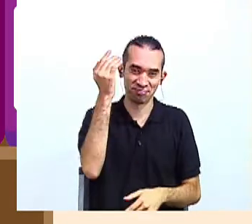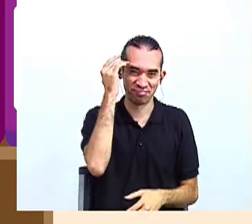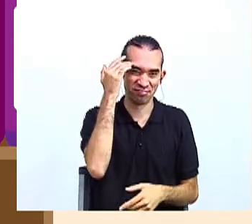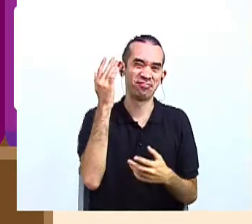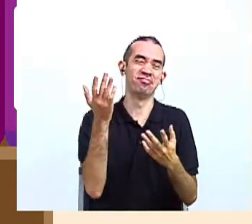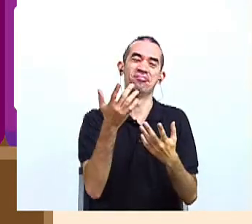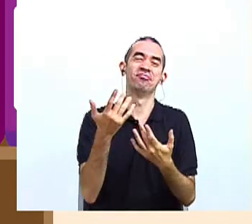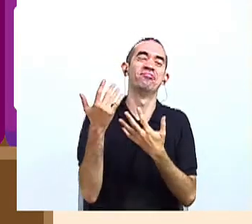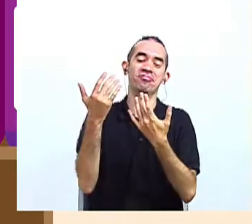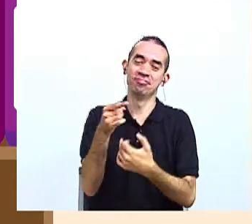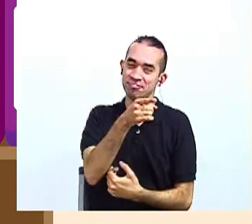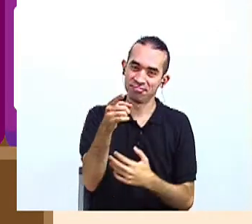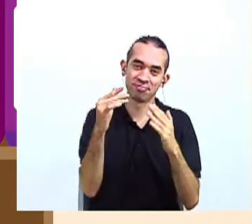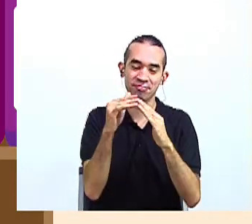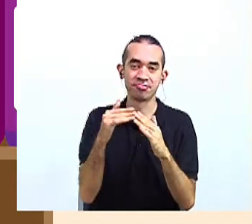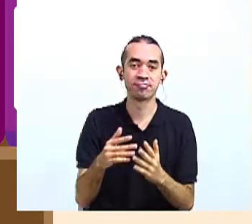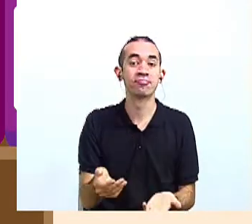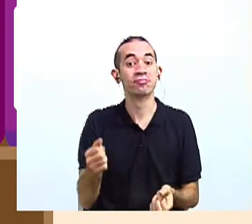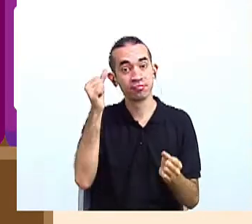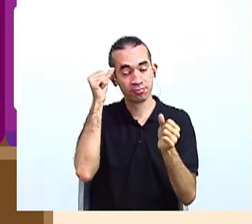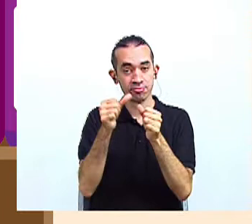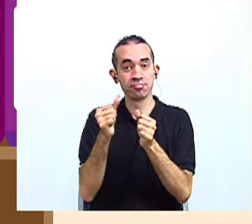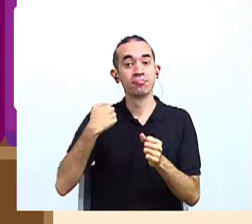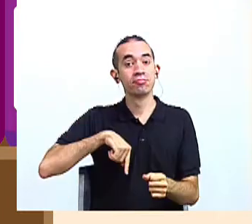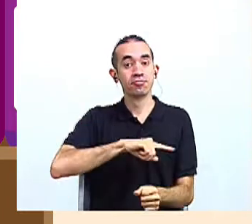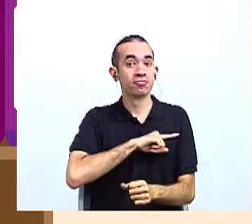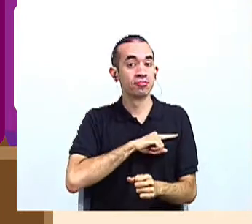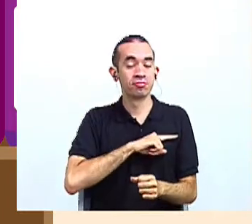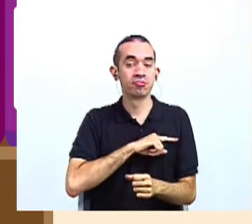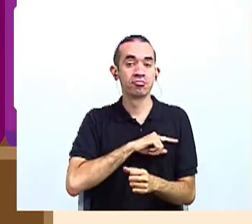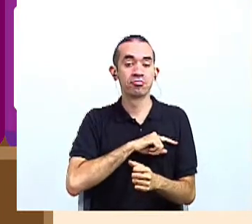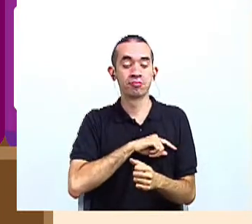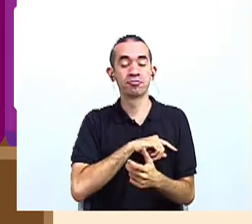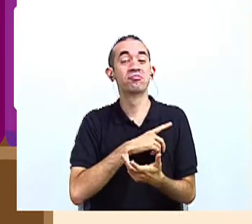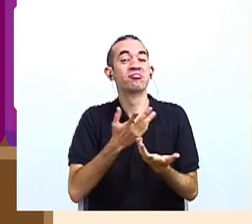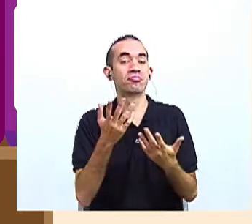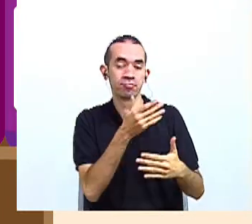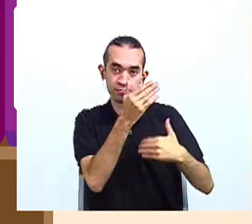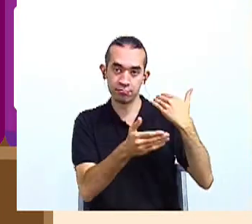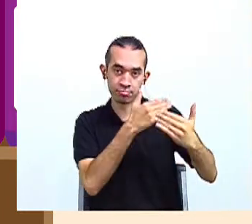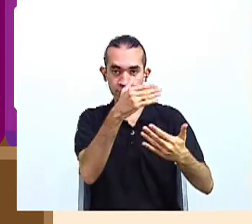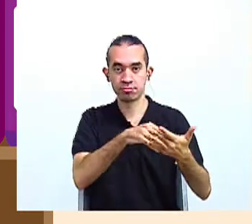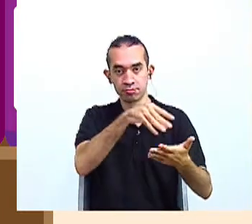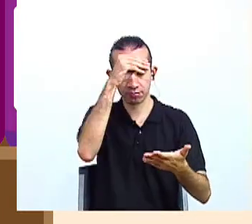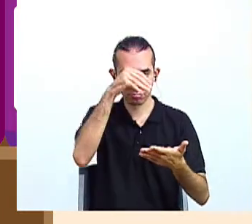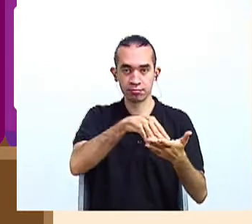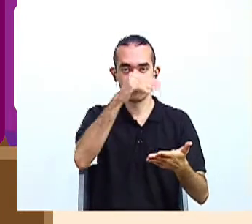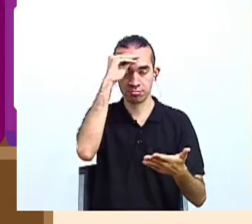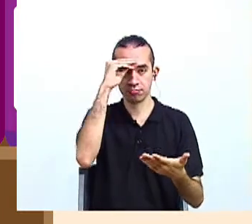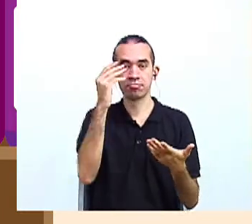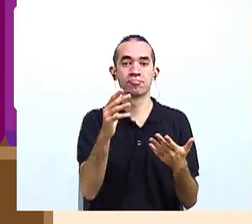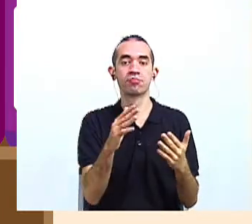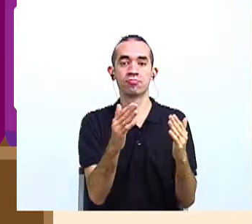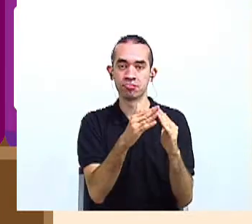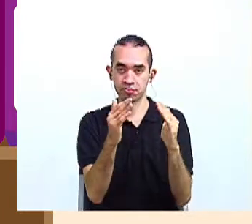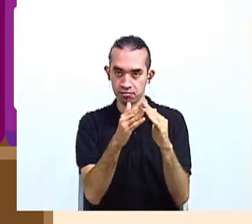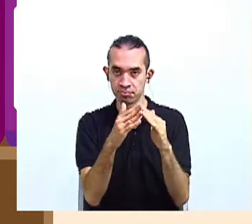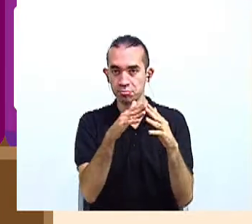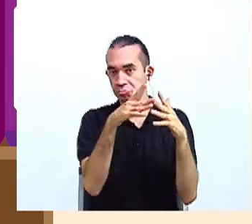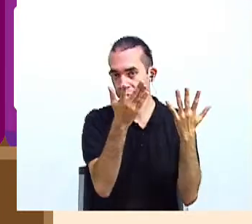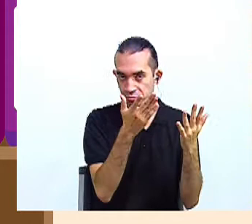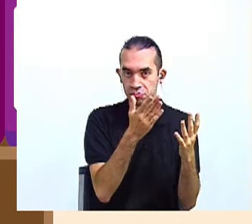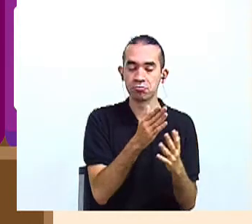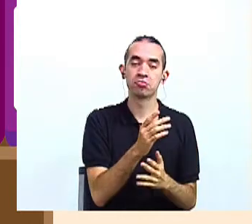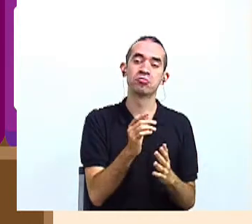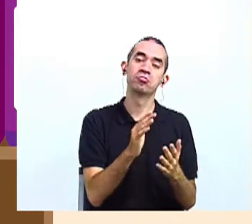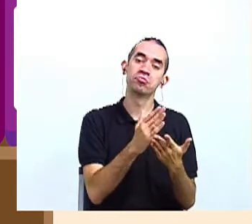esperando. ¿Sí? Recuerden que nosotros somos un acompañamiento a ese proceso de aprendizaje que desarrollan en casa a través de